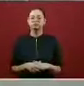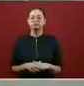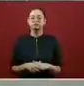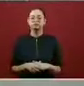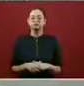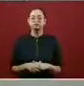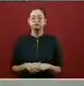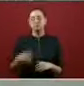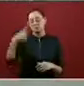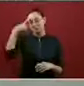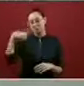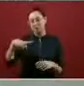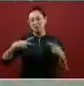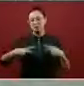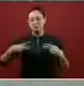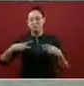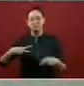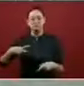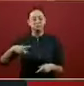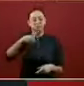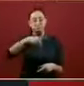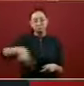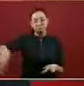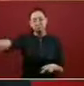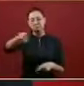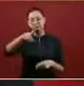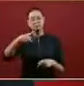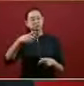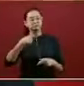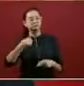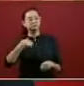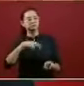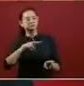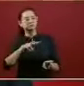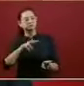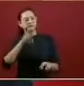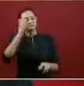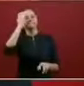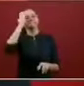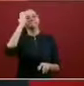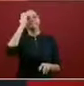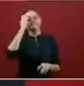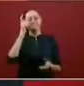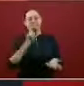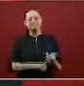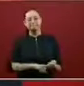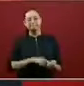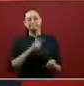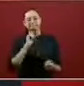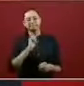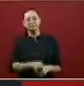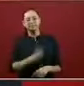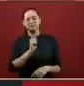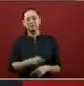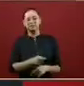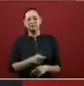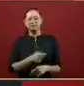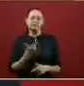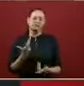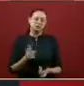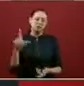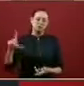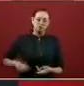para que los ciudadanos sepan del comportamiento